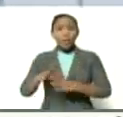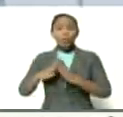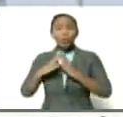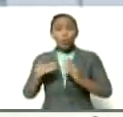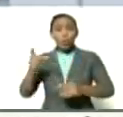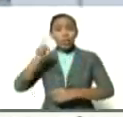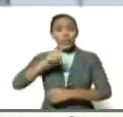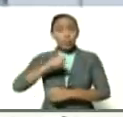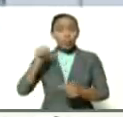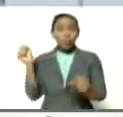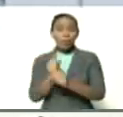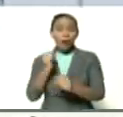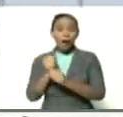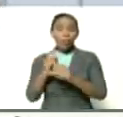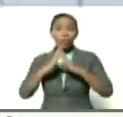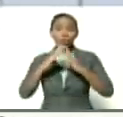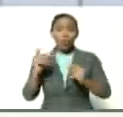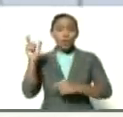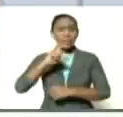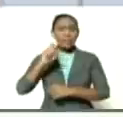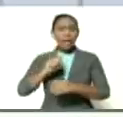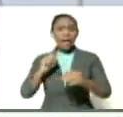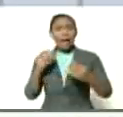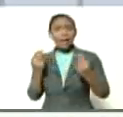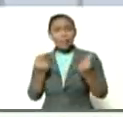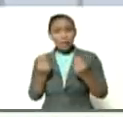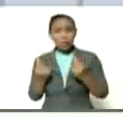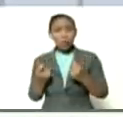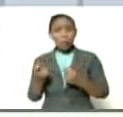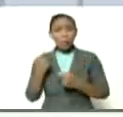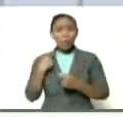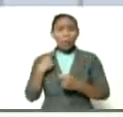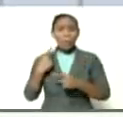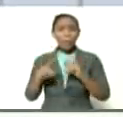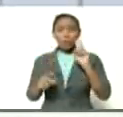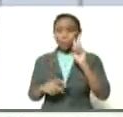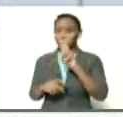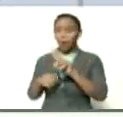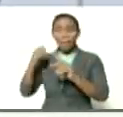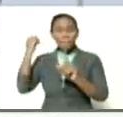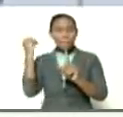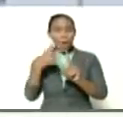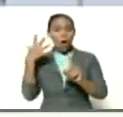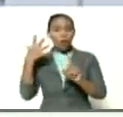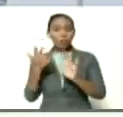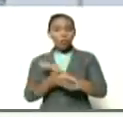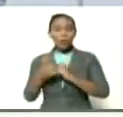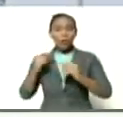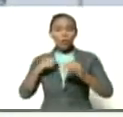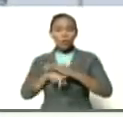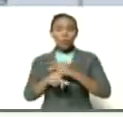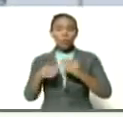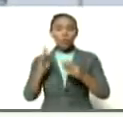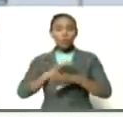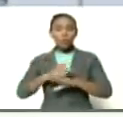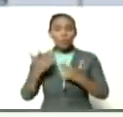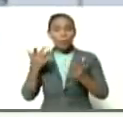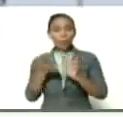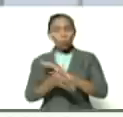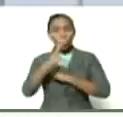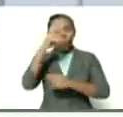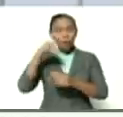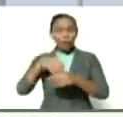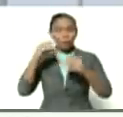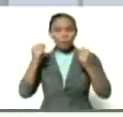necesitamos trabajar, todos necesitamos de ingresos, pero cuando se ha visto impactados estos ingresos por la cuarentena,